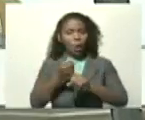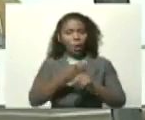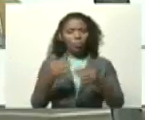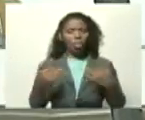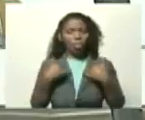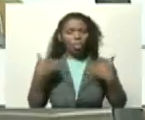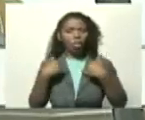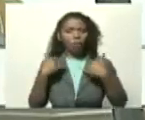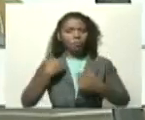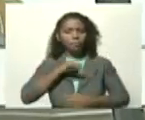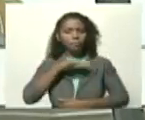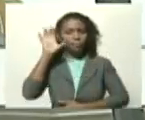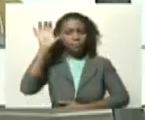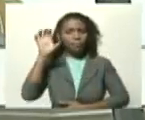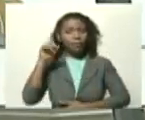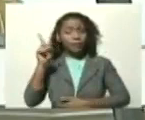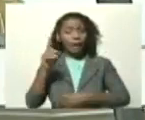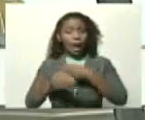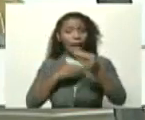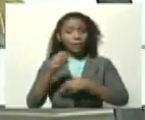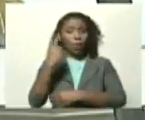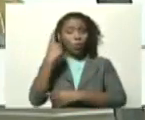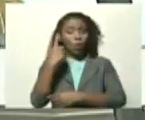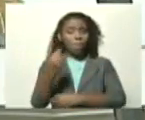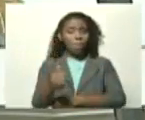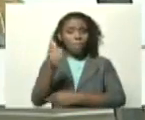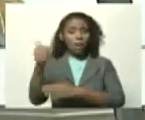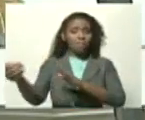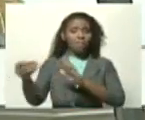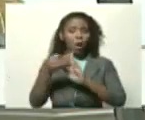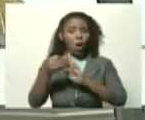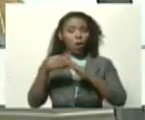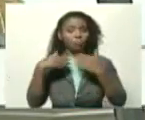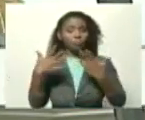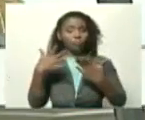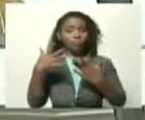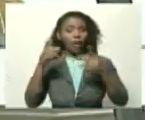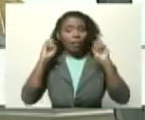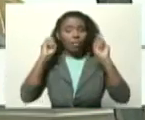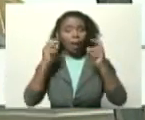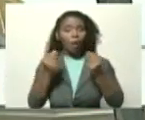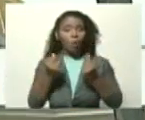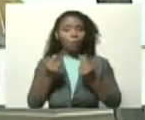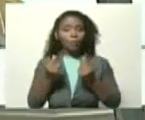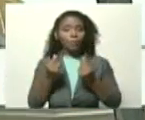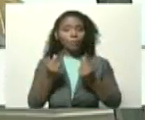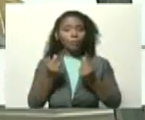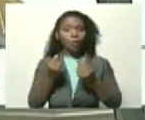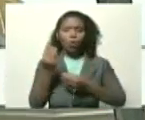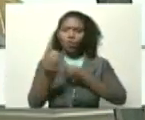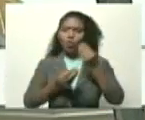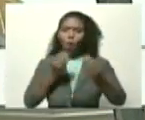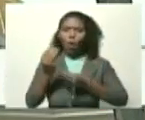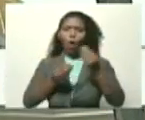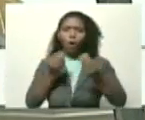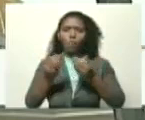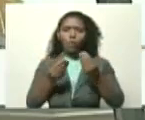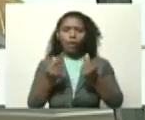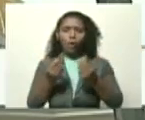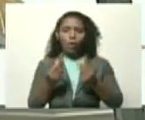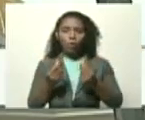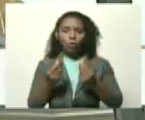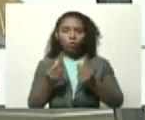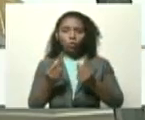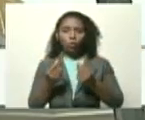sufrido nuestra nación y que uno de los más afectados es precisamente el ámbito económico. Cómo recursos